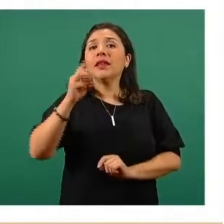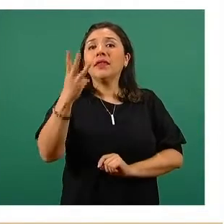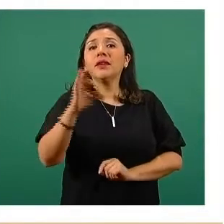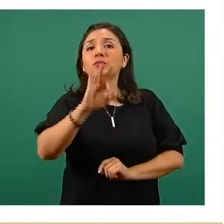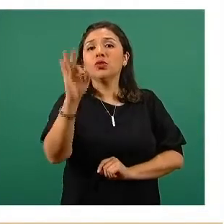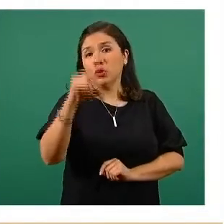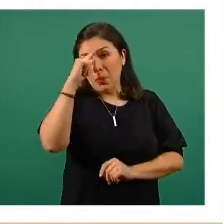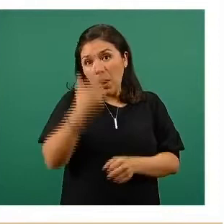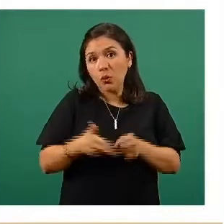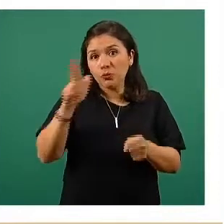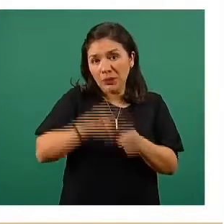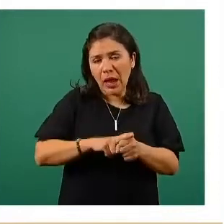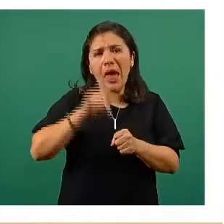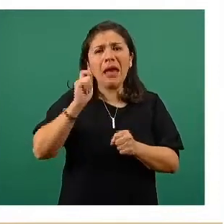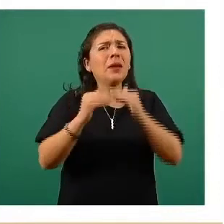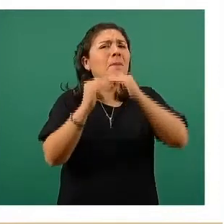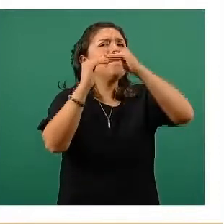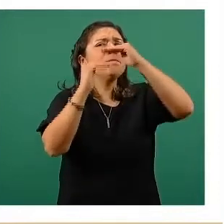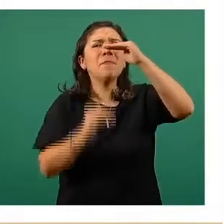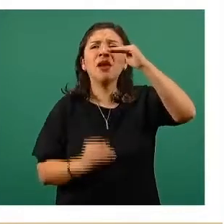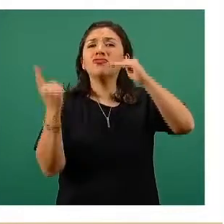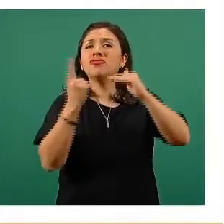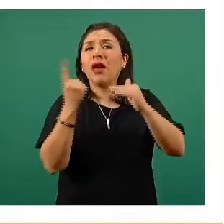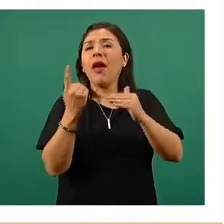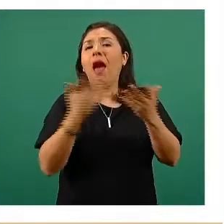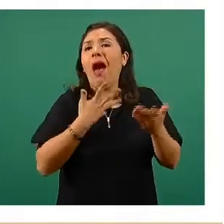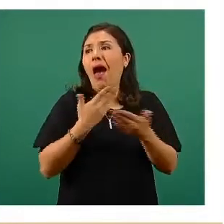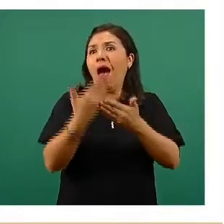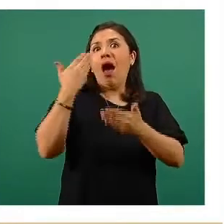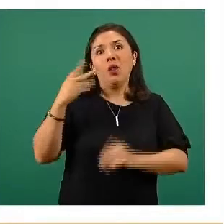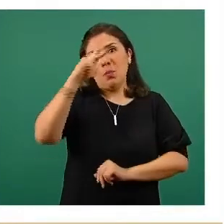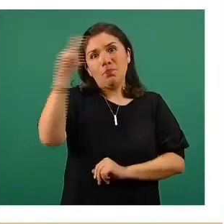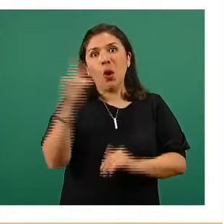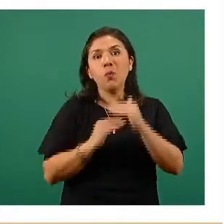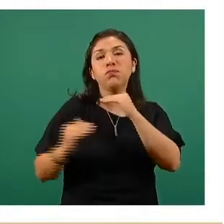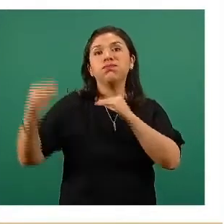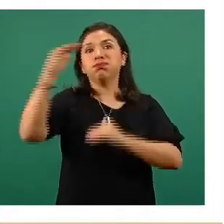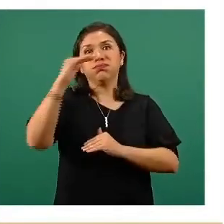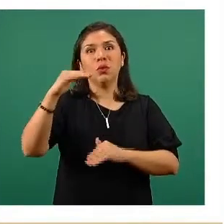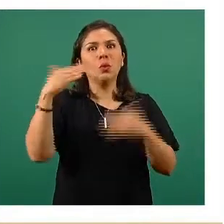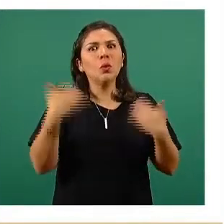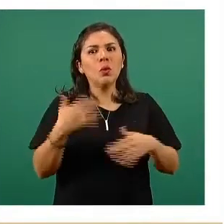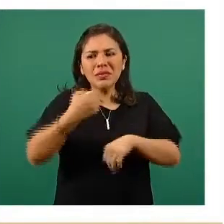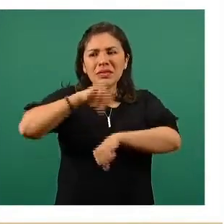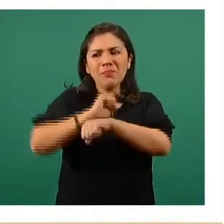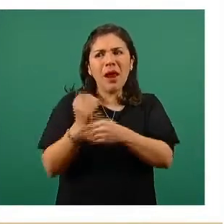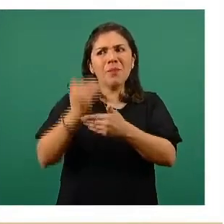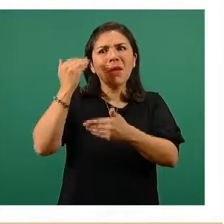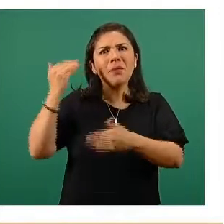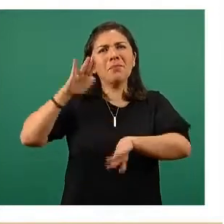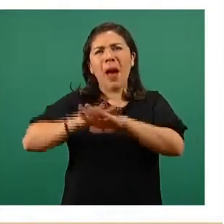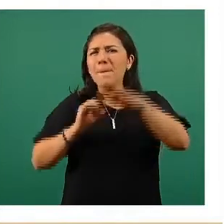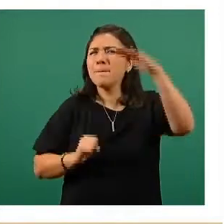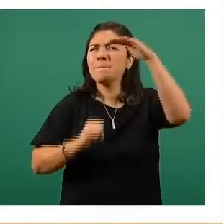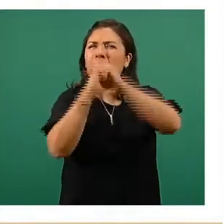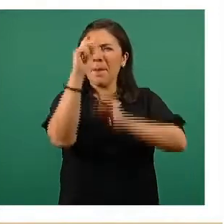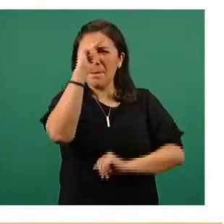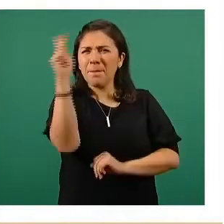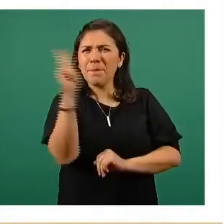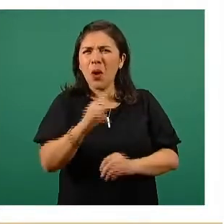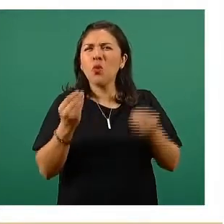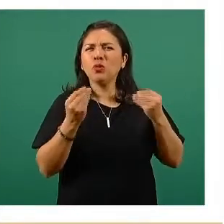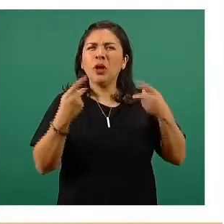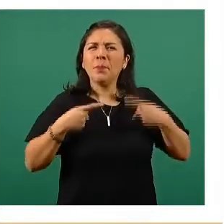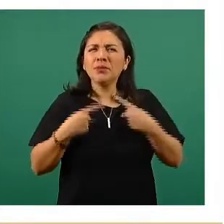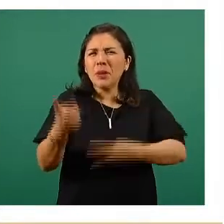33%, muy por debajo a la ocupación que obviamente teníamos semanas anteriores, donde llegamos al pico más alto de